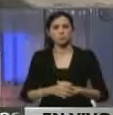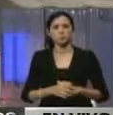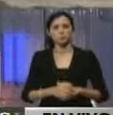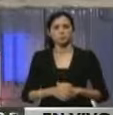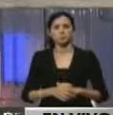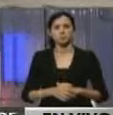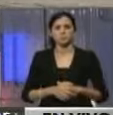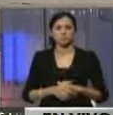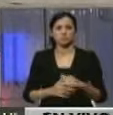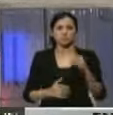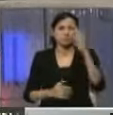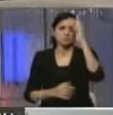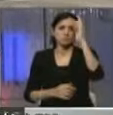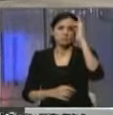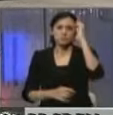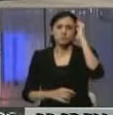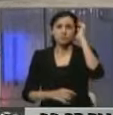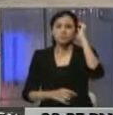dicen, leyermente,